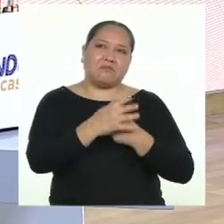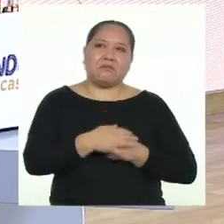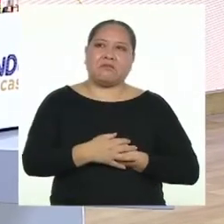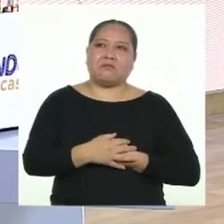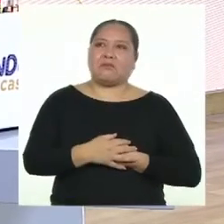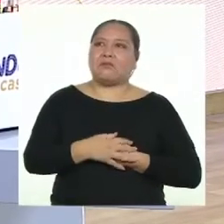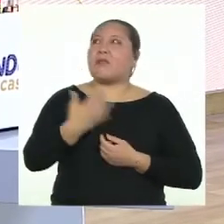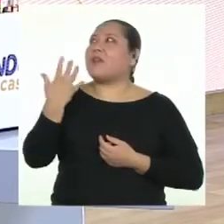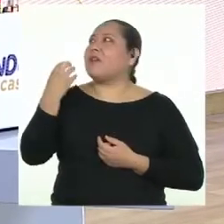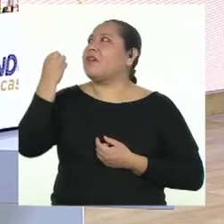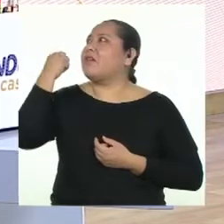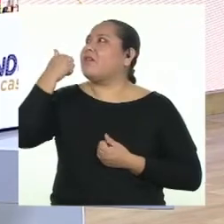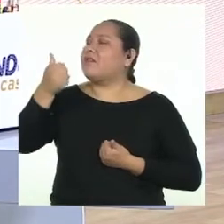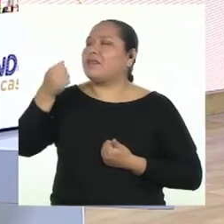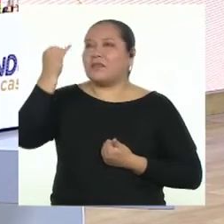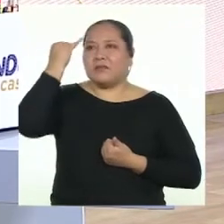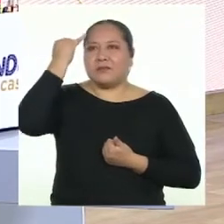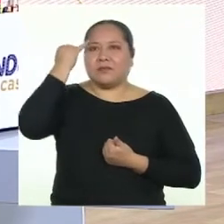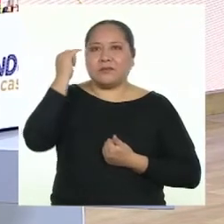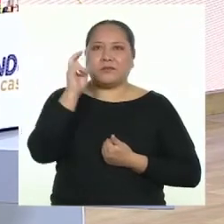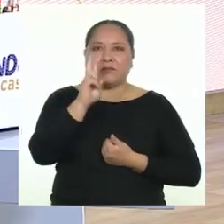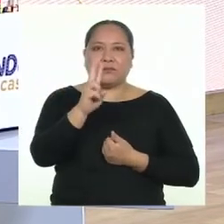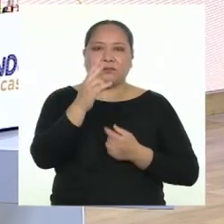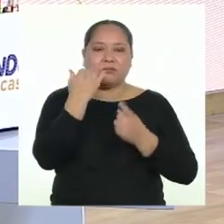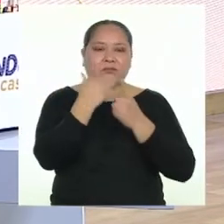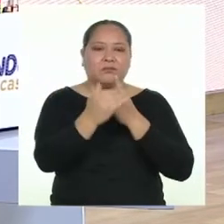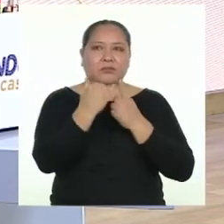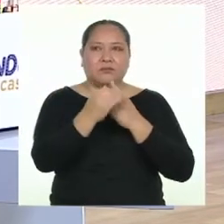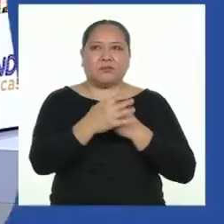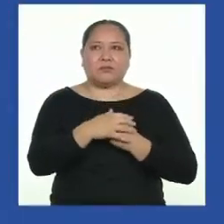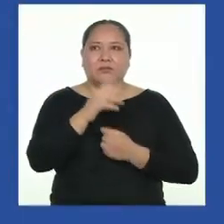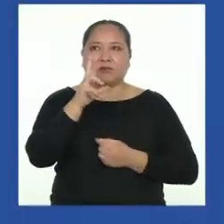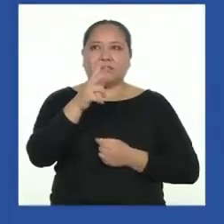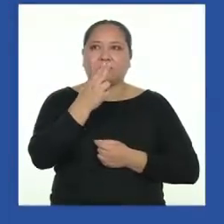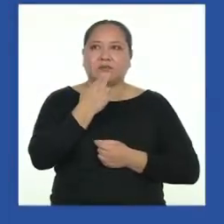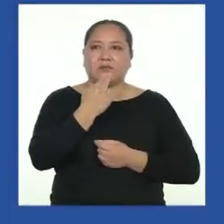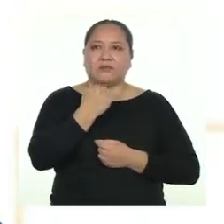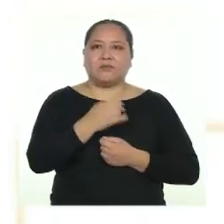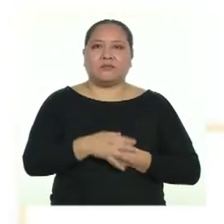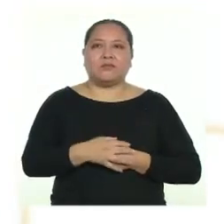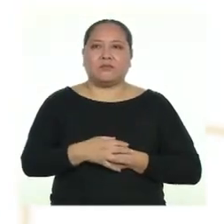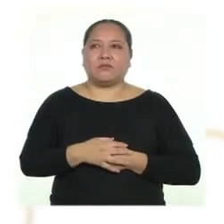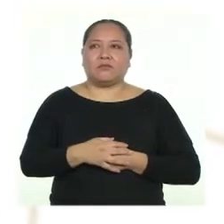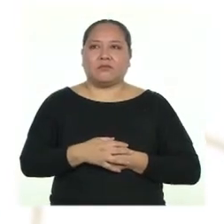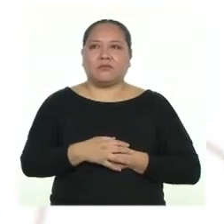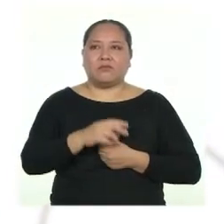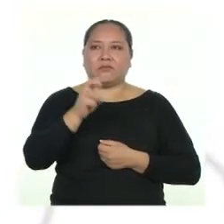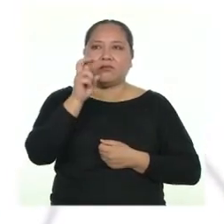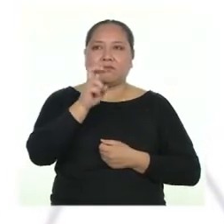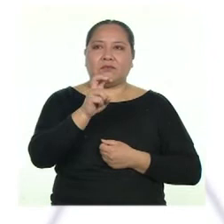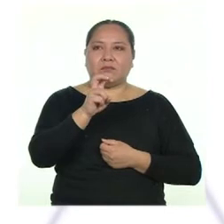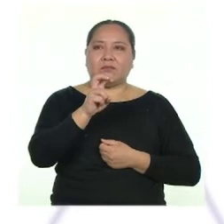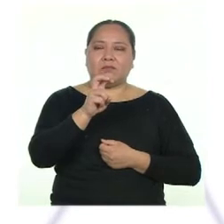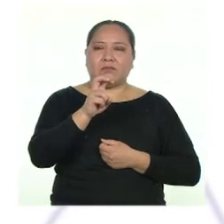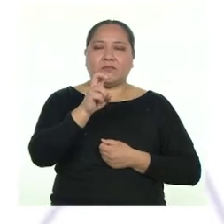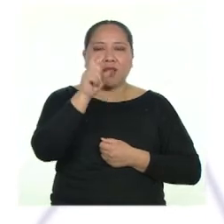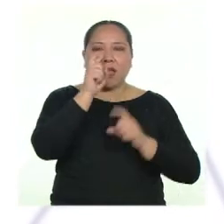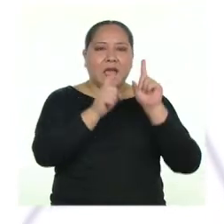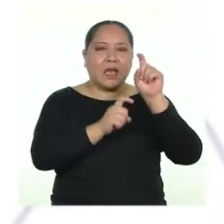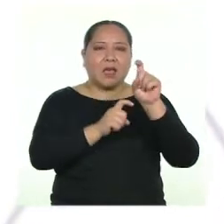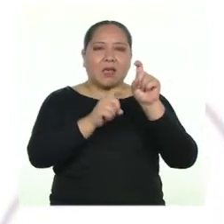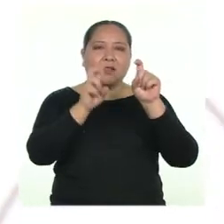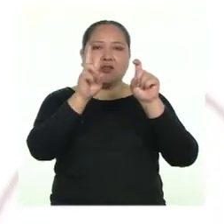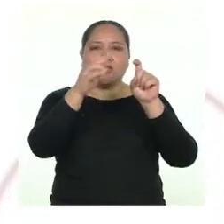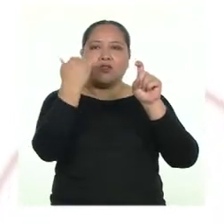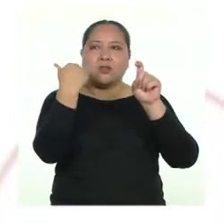¡Qué buena idea! Voy a probar con 2.5 panes y 3 cucharaditas de azúcar. X sería 2.5 y Y